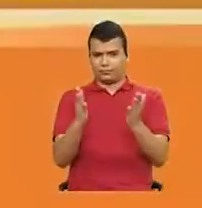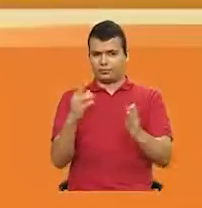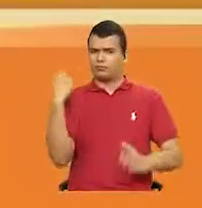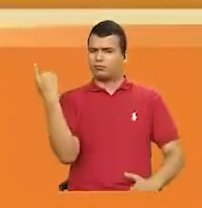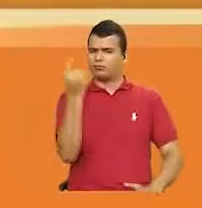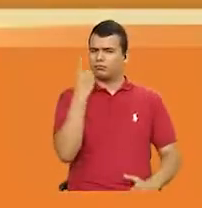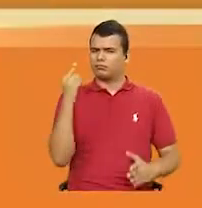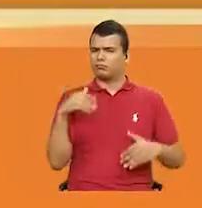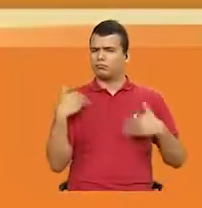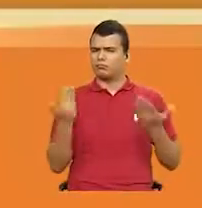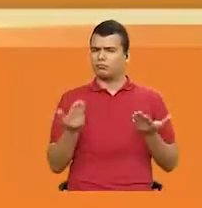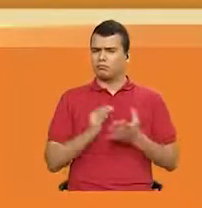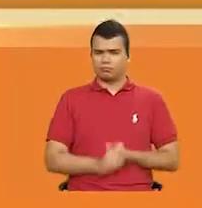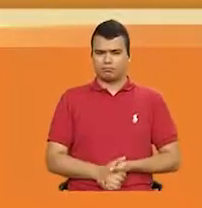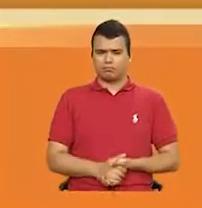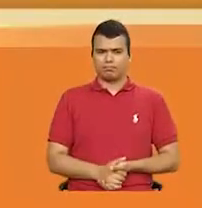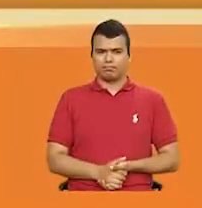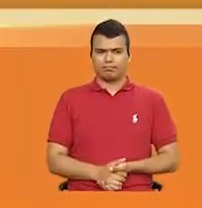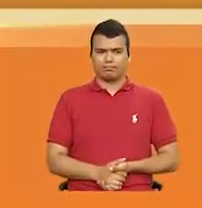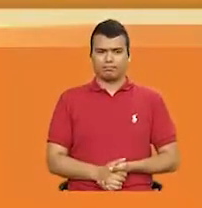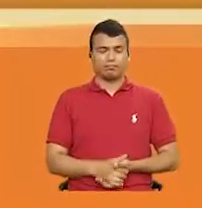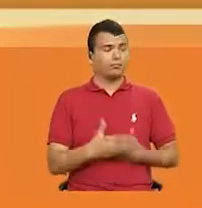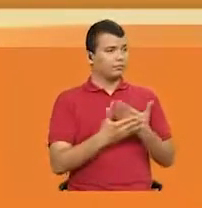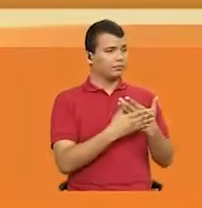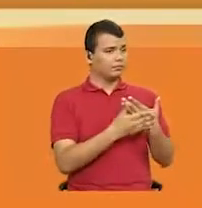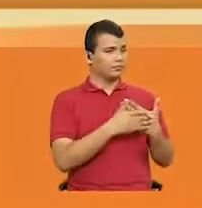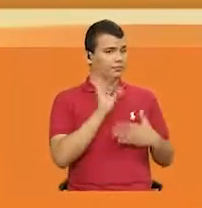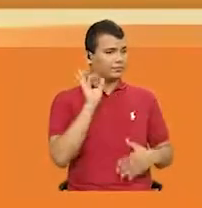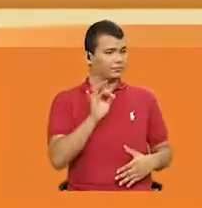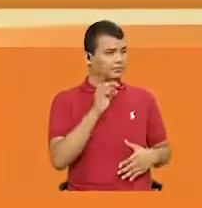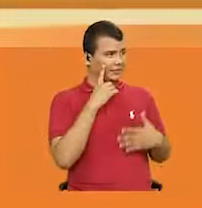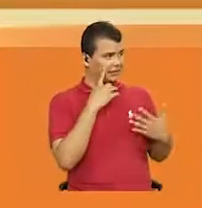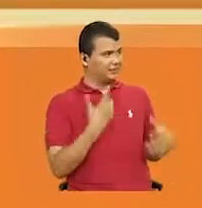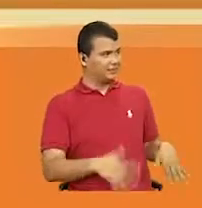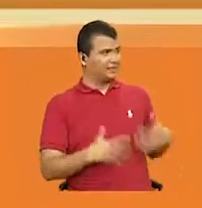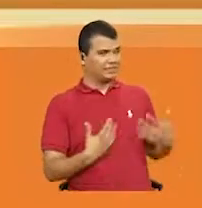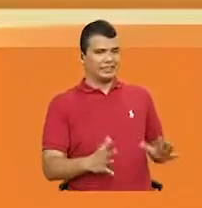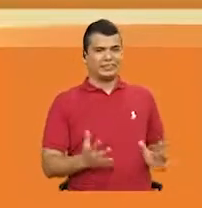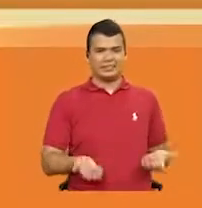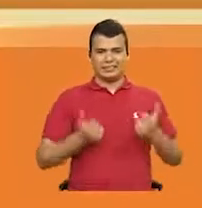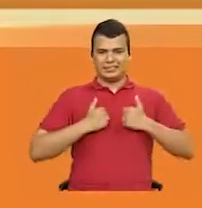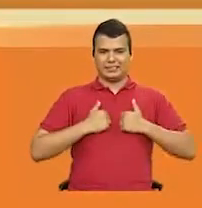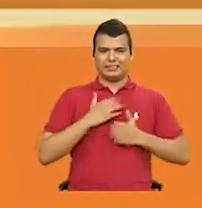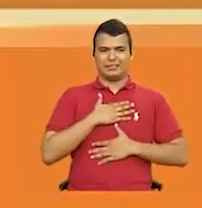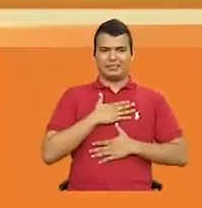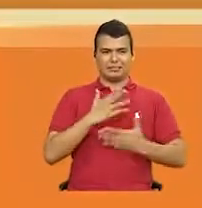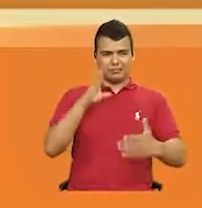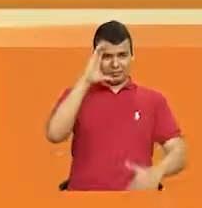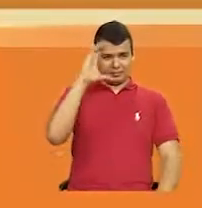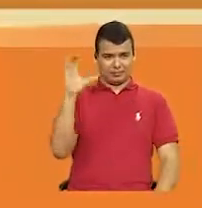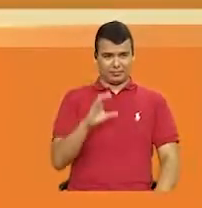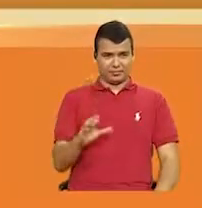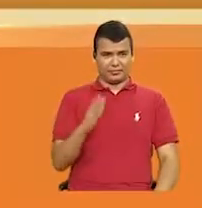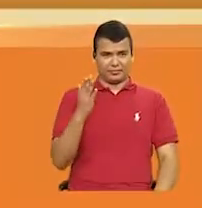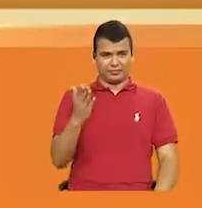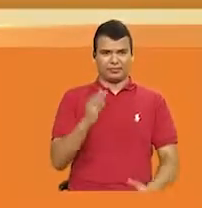problemática? Muy bien, excelente pregunta. Ay, ay, ay. Aprovecho para saludarte, Katy, y un abrazo desde